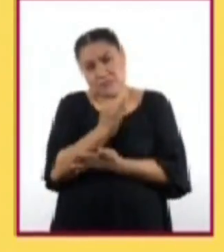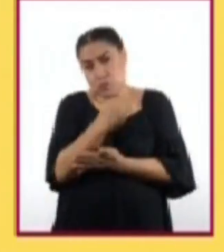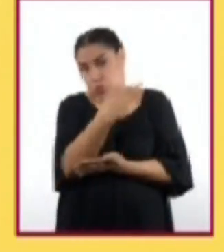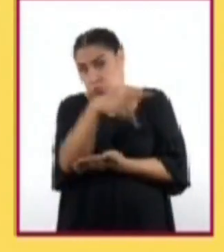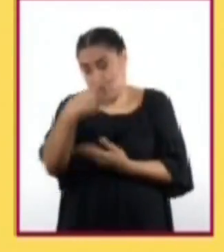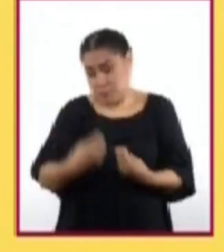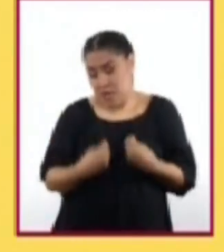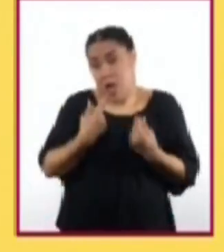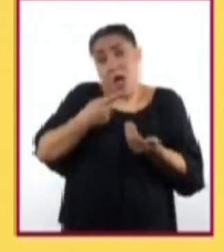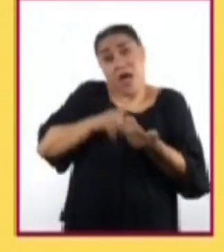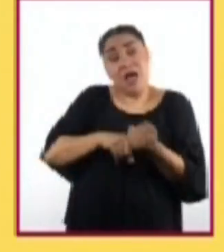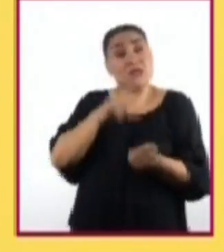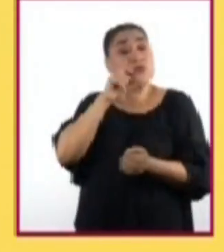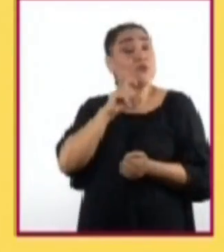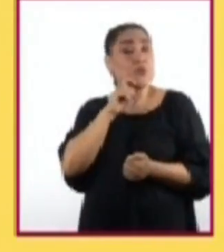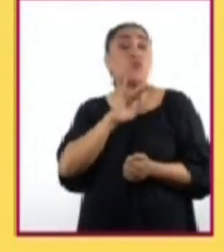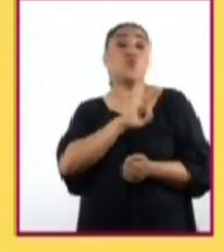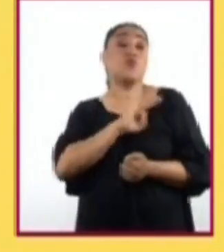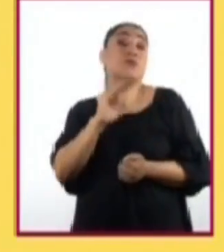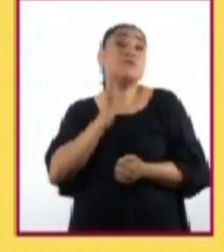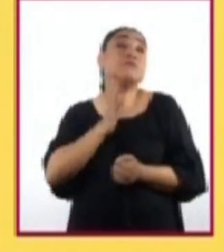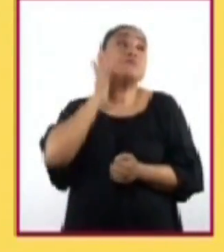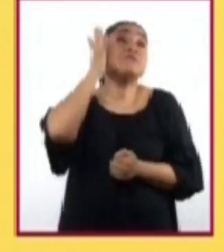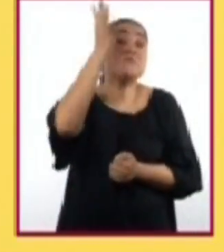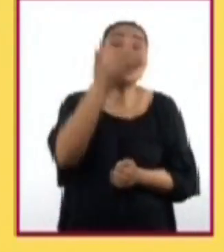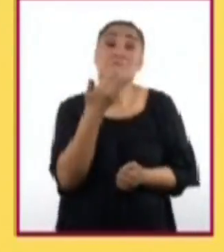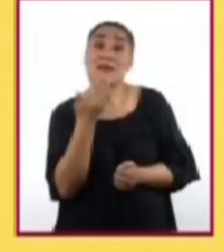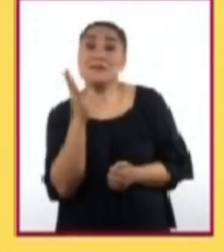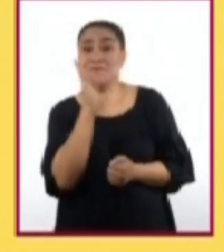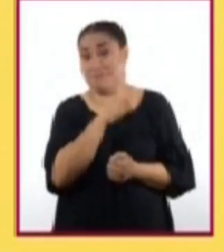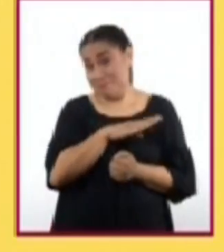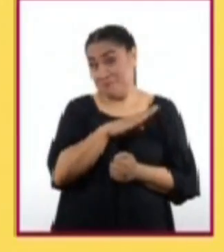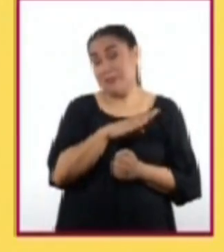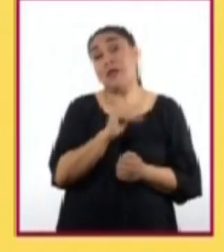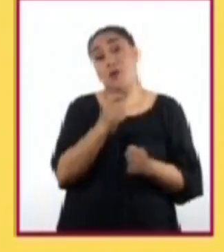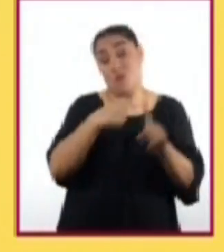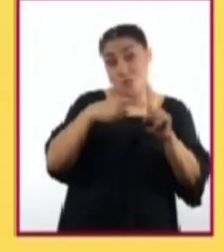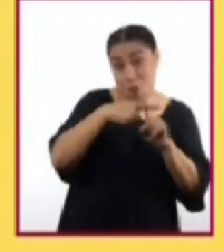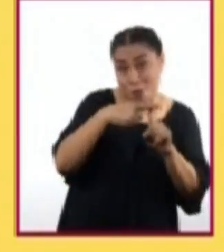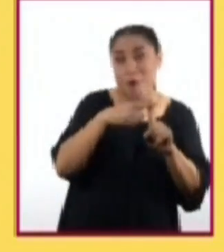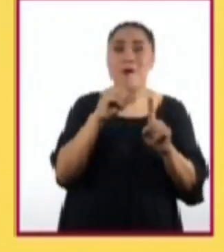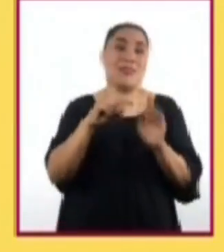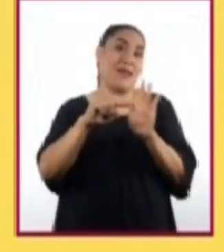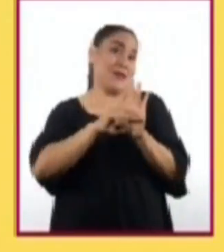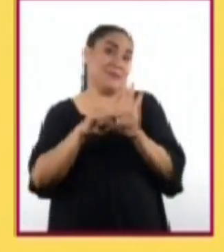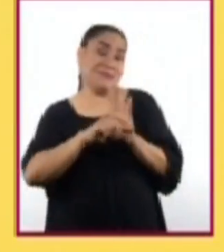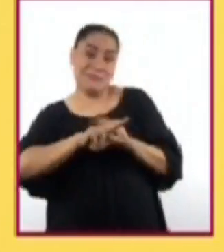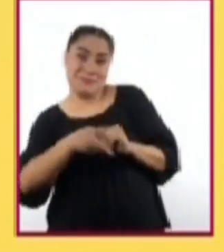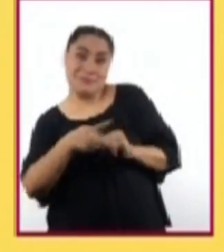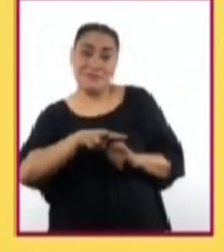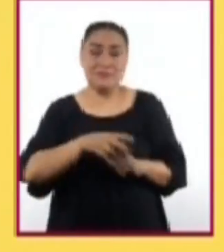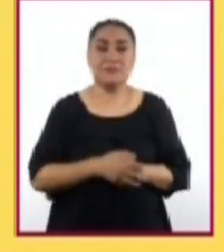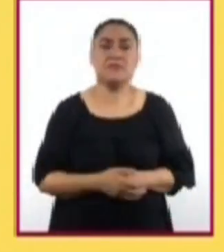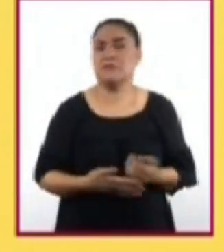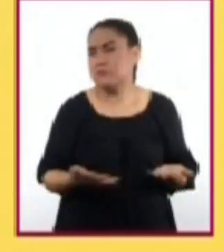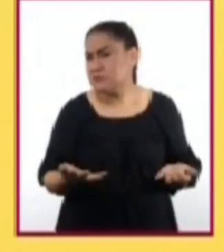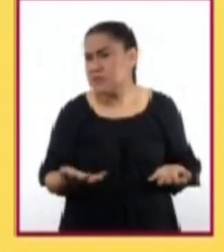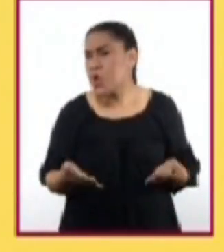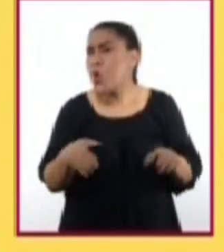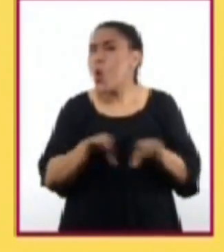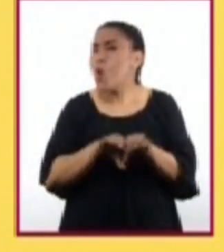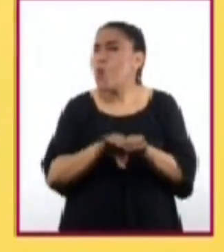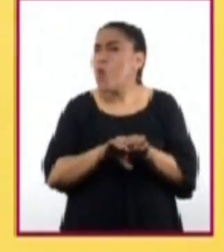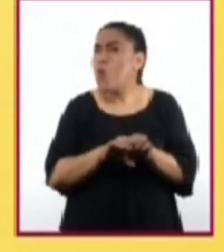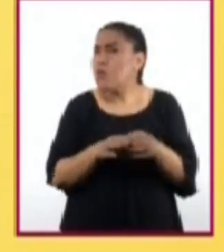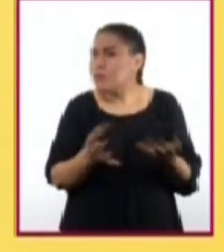pueden impactar en tu proyecto de vida a futuro, tanto de manera positiva como negativa. Pero, ¿de qué modo